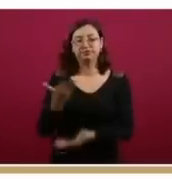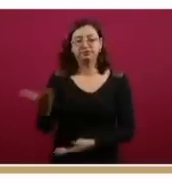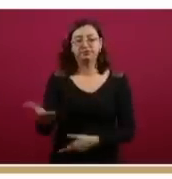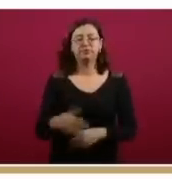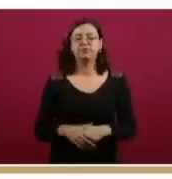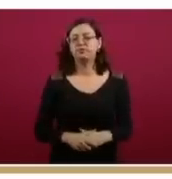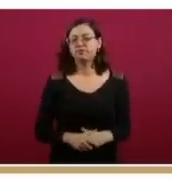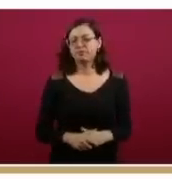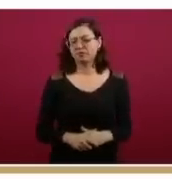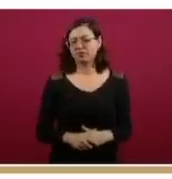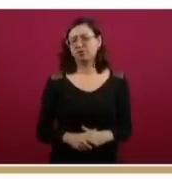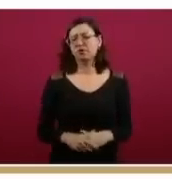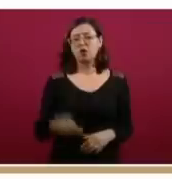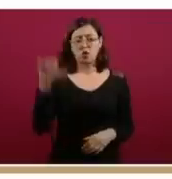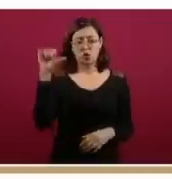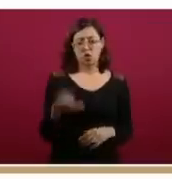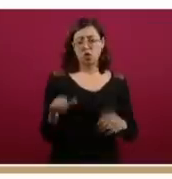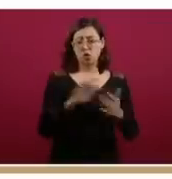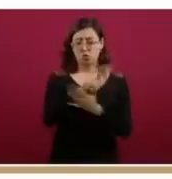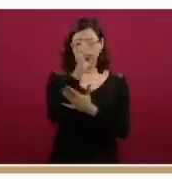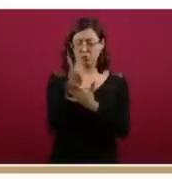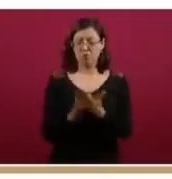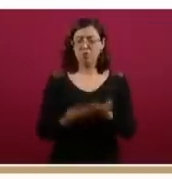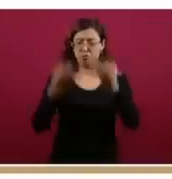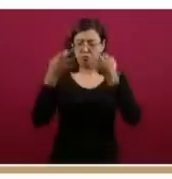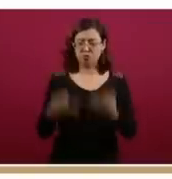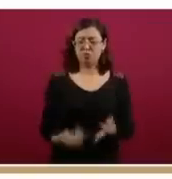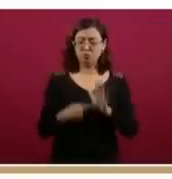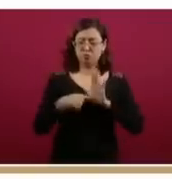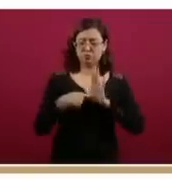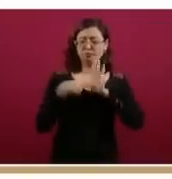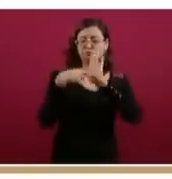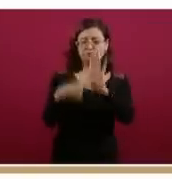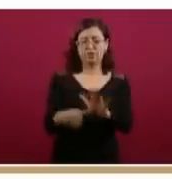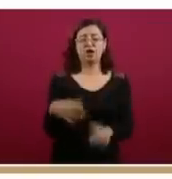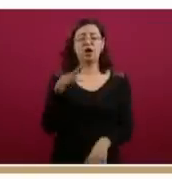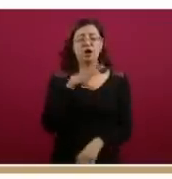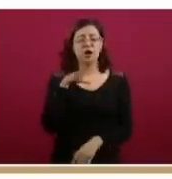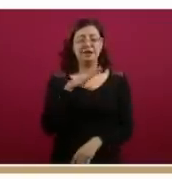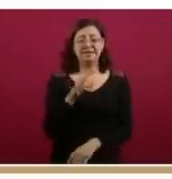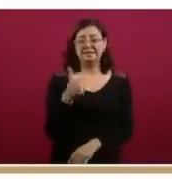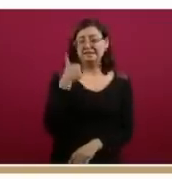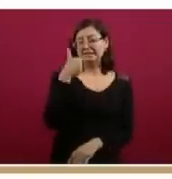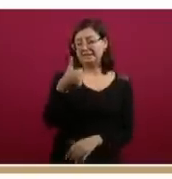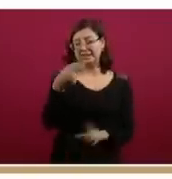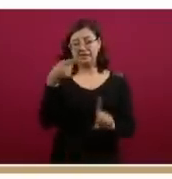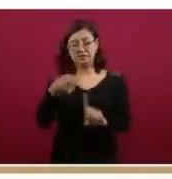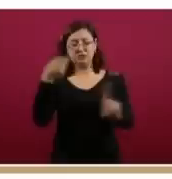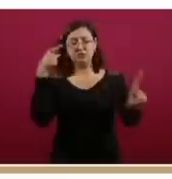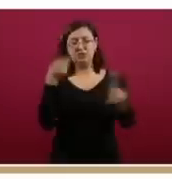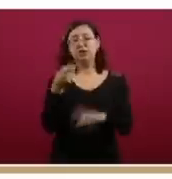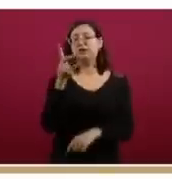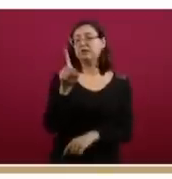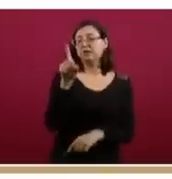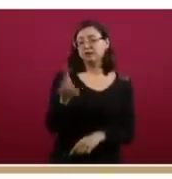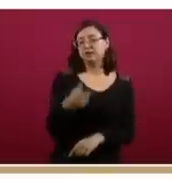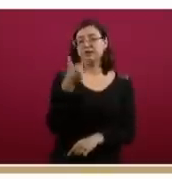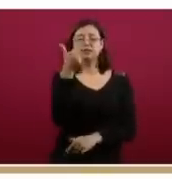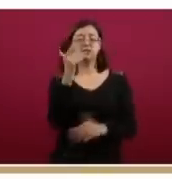del programa que presentamos hoy en forma tiene 6 objetivos, 37 estrategias